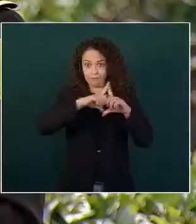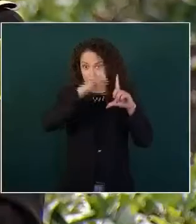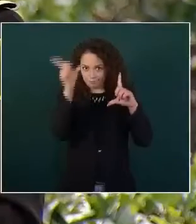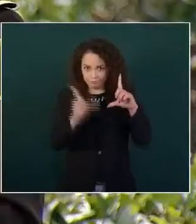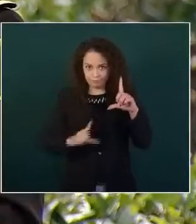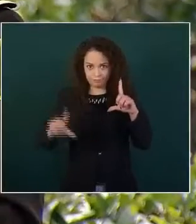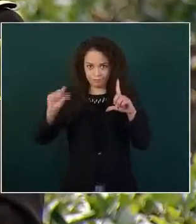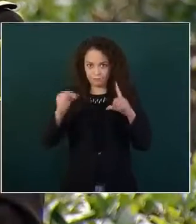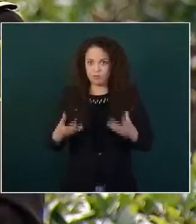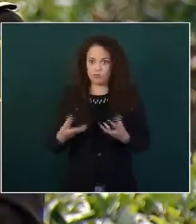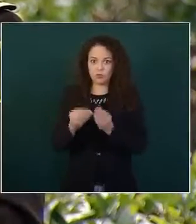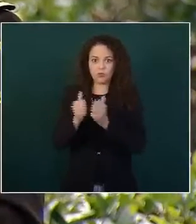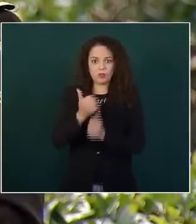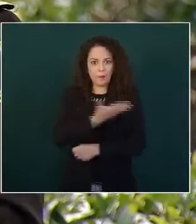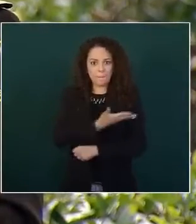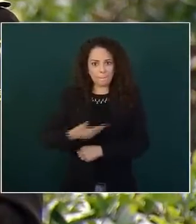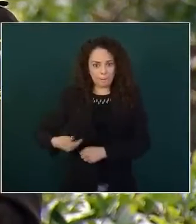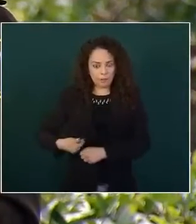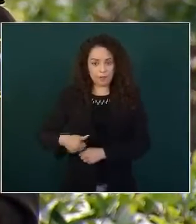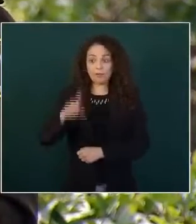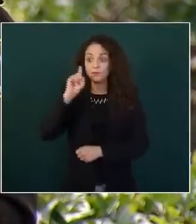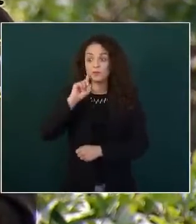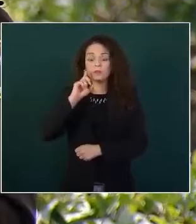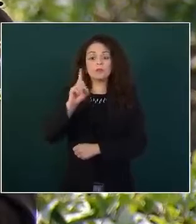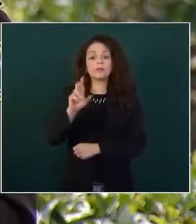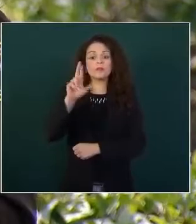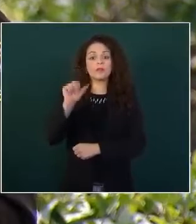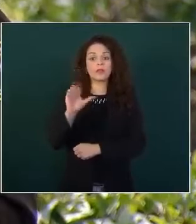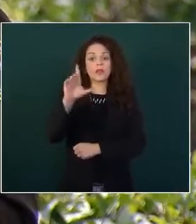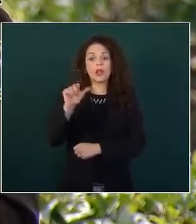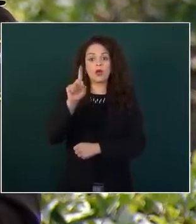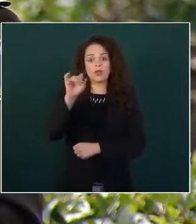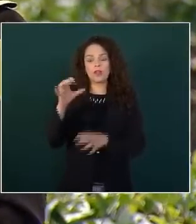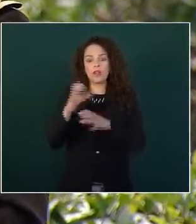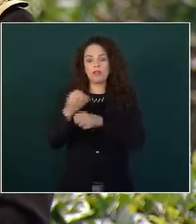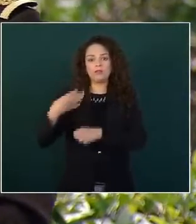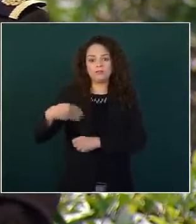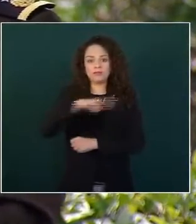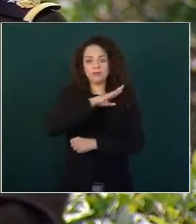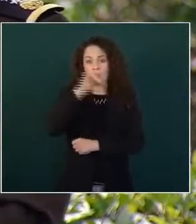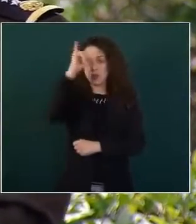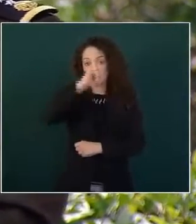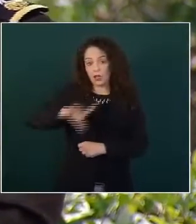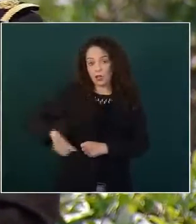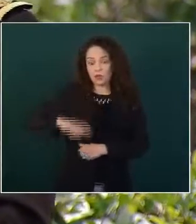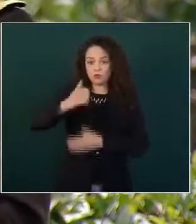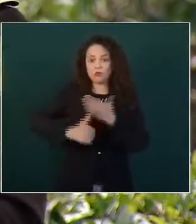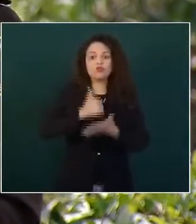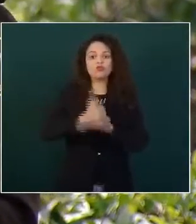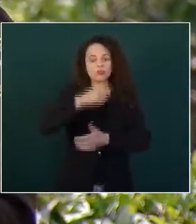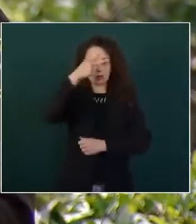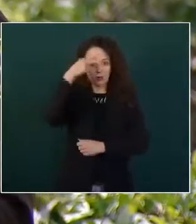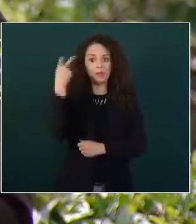Doctora Claudia Sheinbaum Pardo, jefa de gobierno de la Ciudad de México.